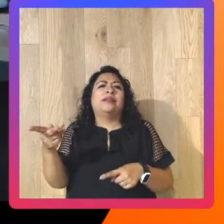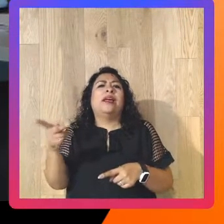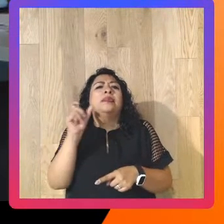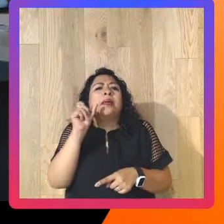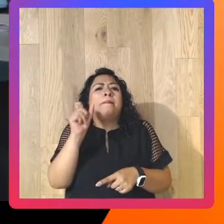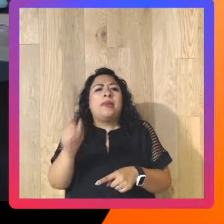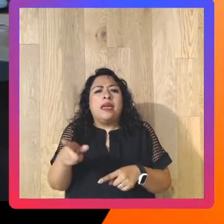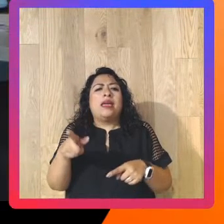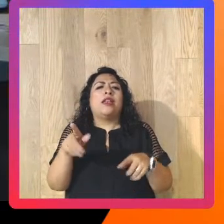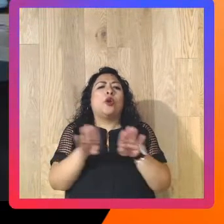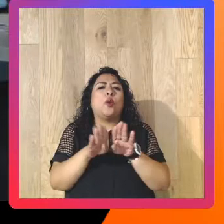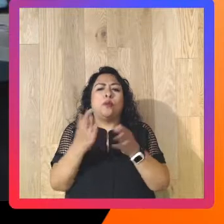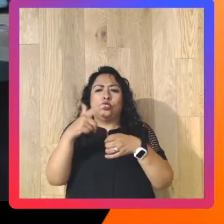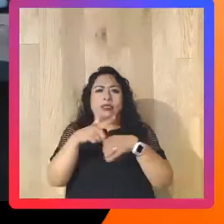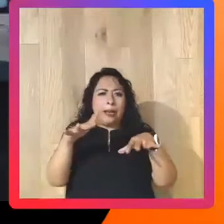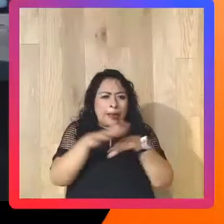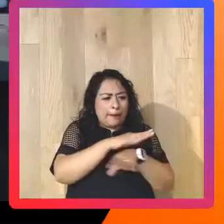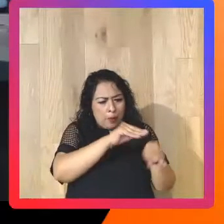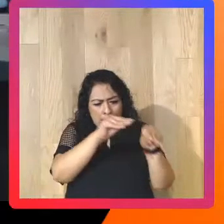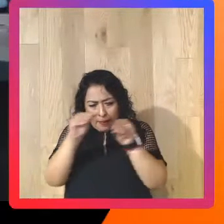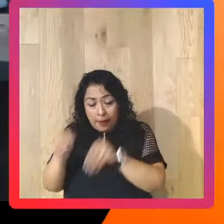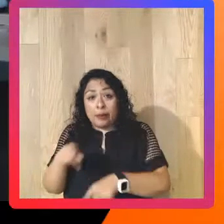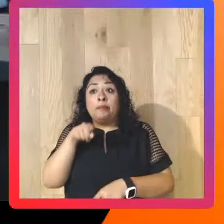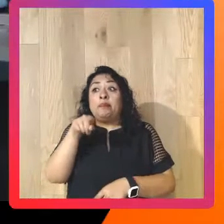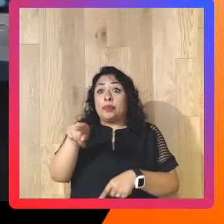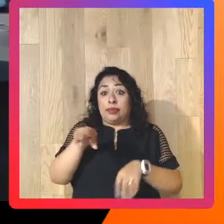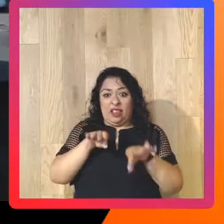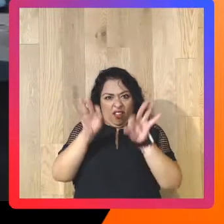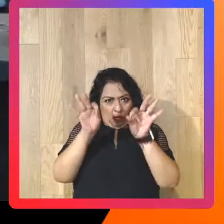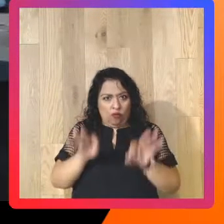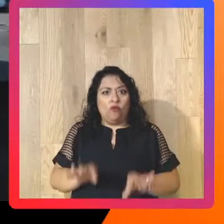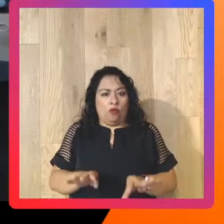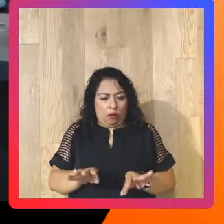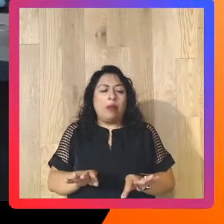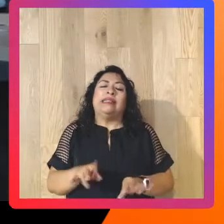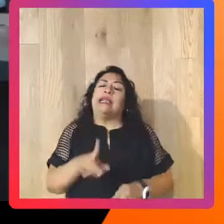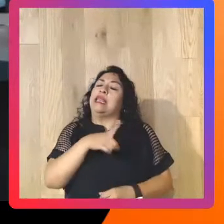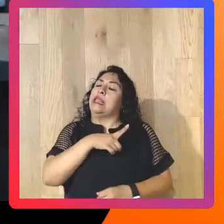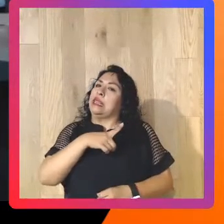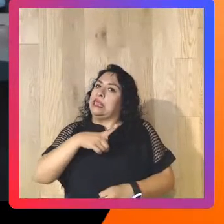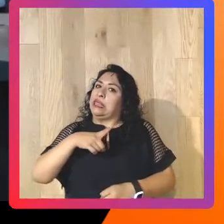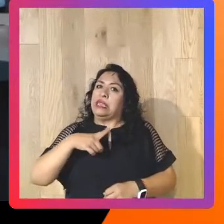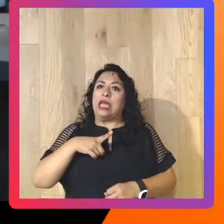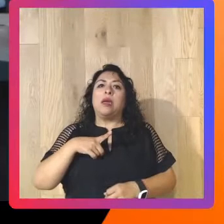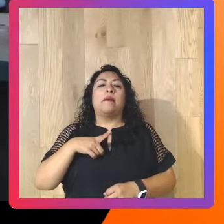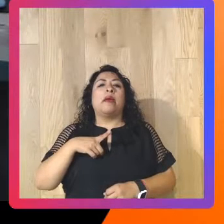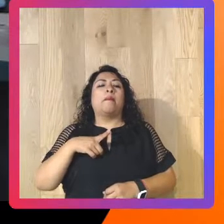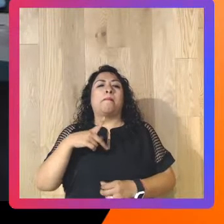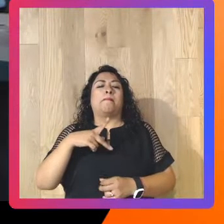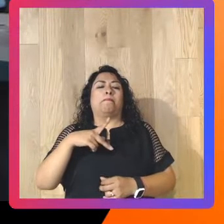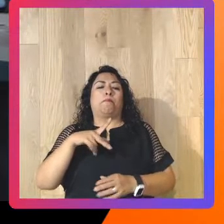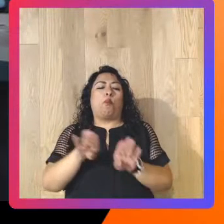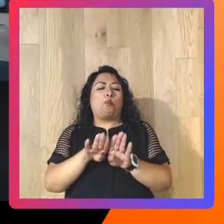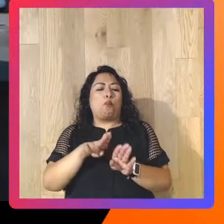la movilidad social. El empleo formal debería garantizar superar la pobreza